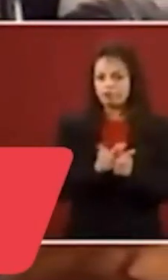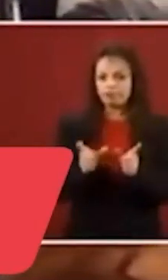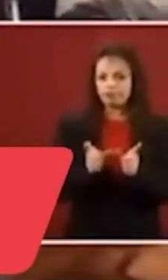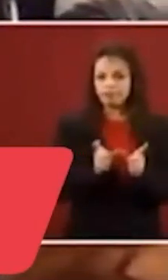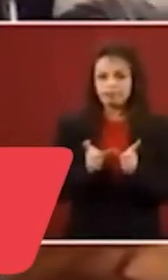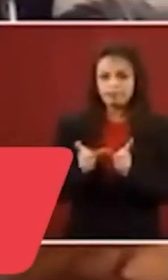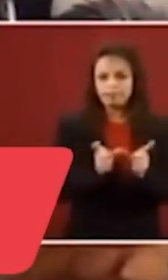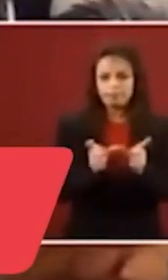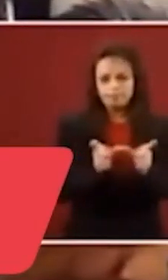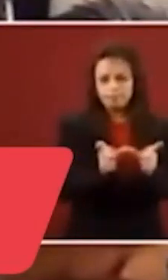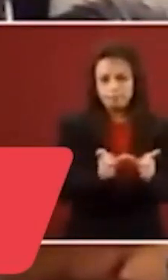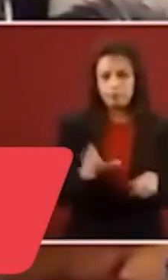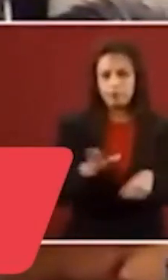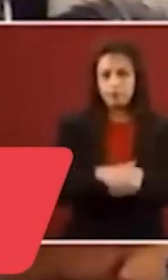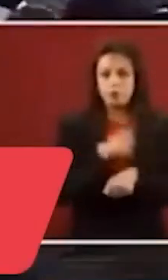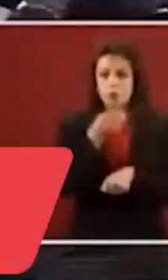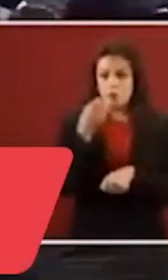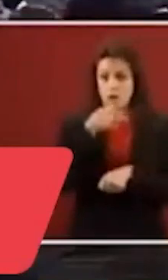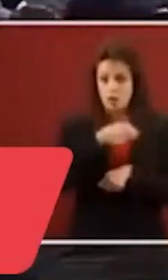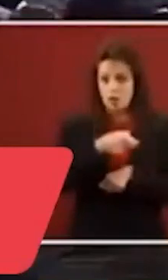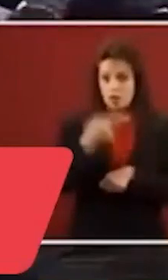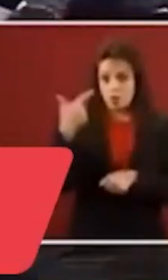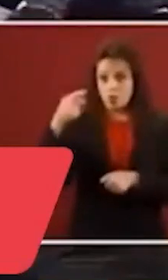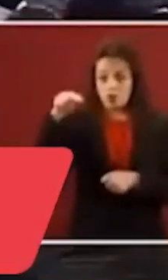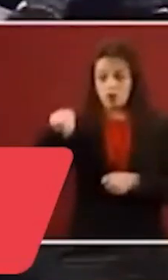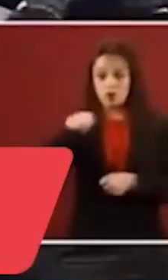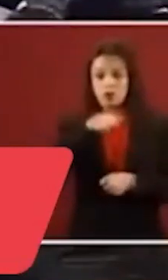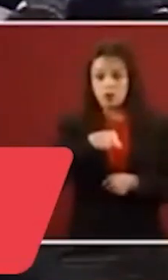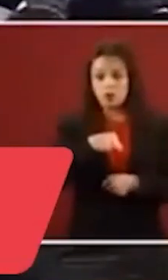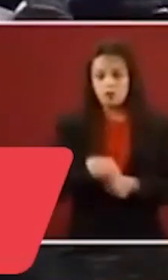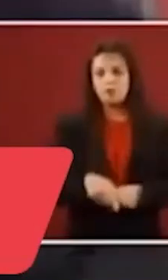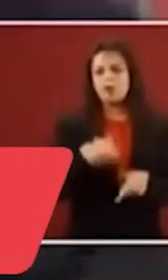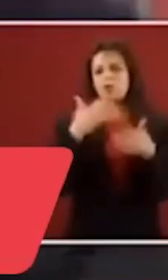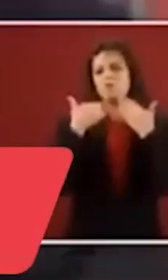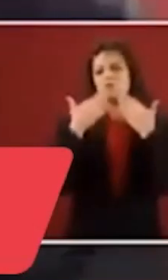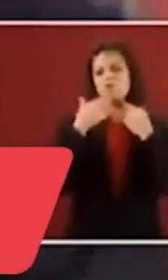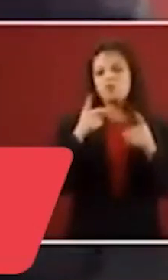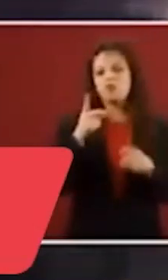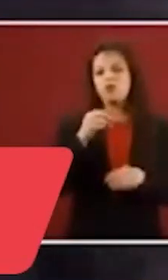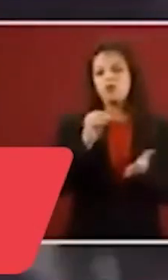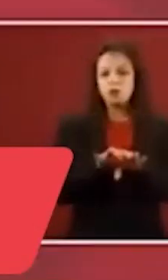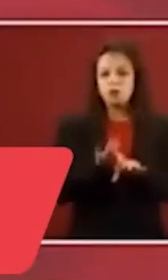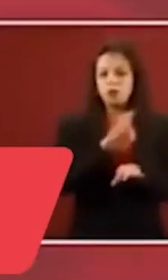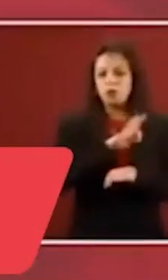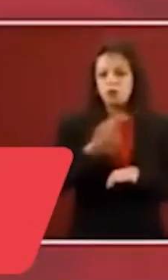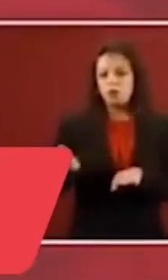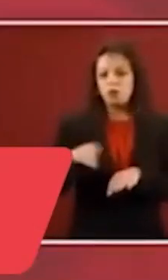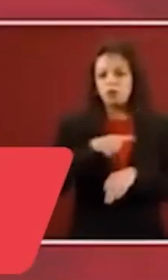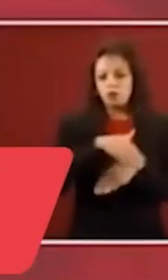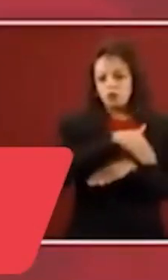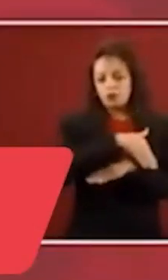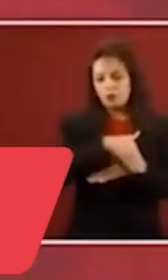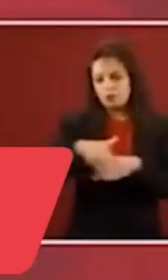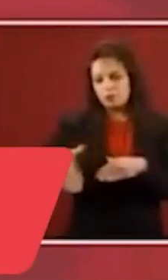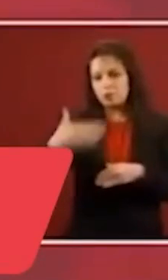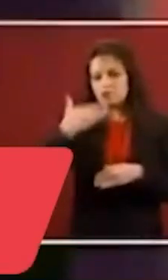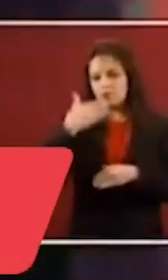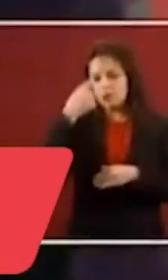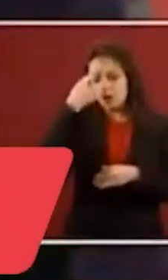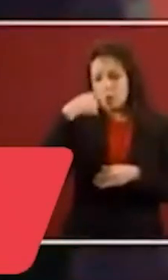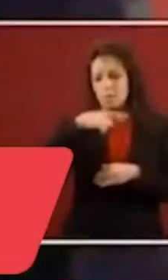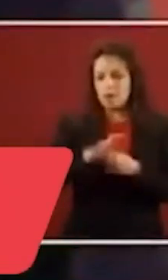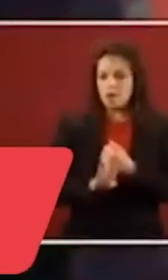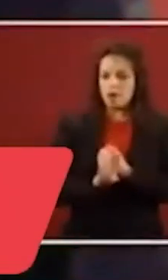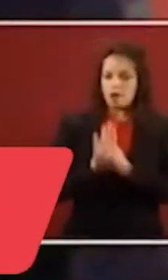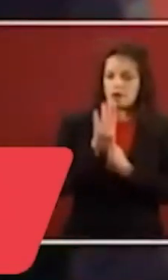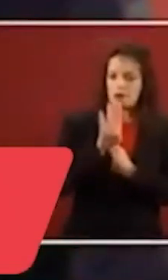antigua Yugoslavia, que sirvieron básicamente para justificar agresiones imperiales y guerras de saqueo contra otros pueblos. Y lo